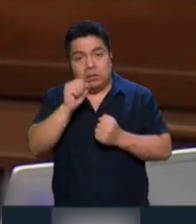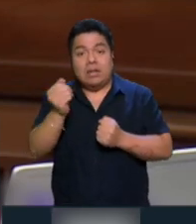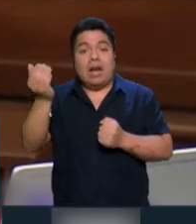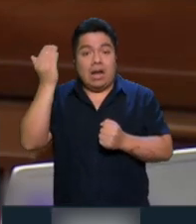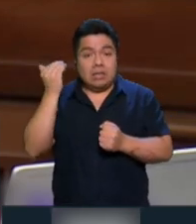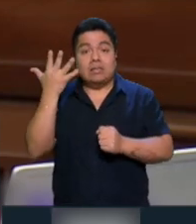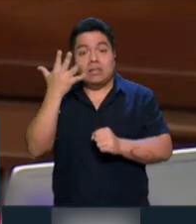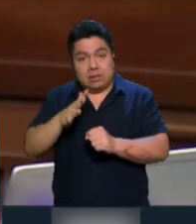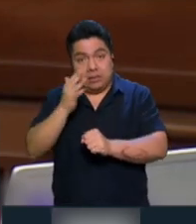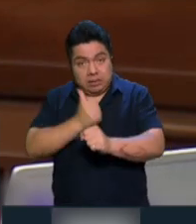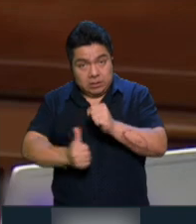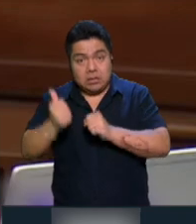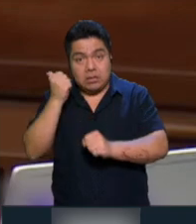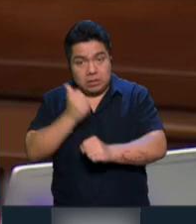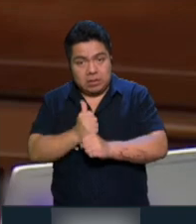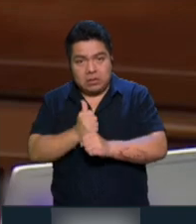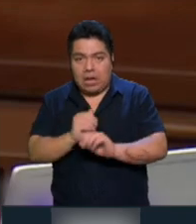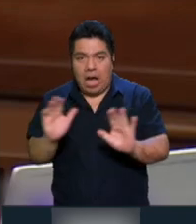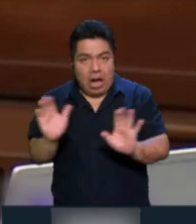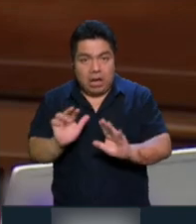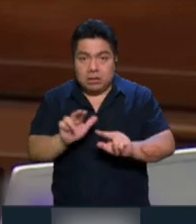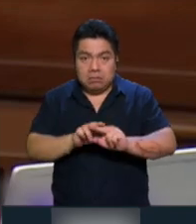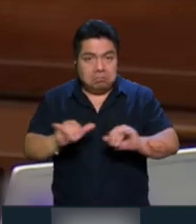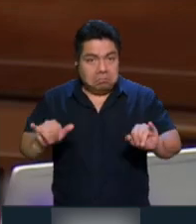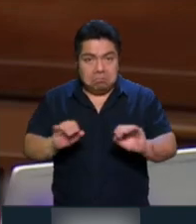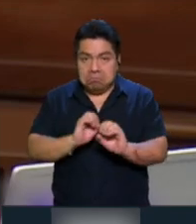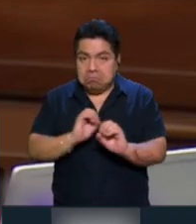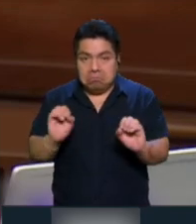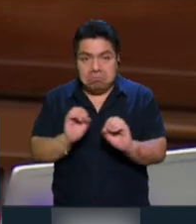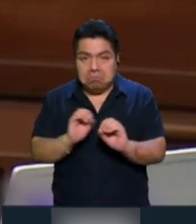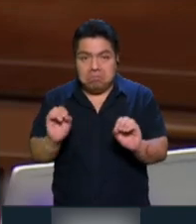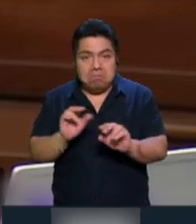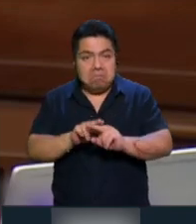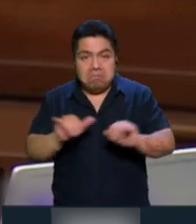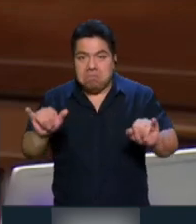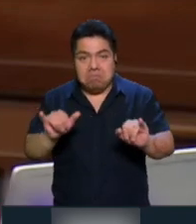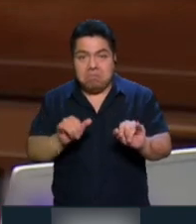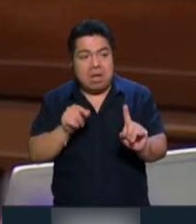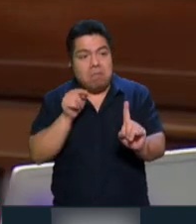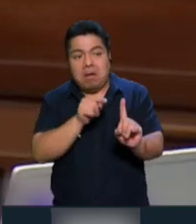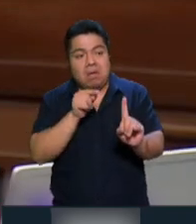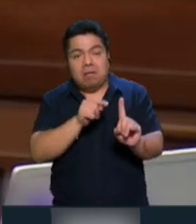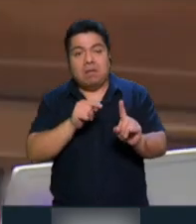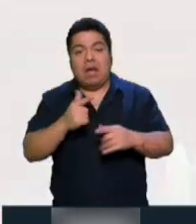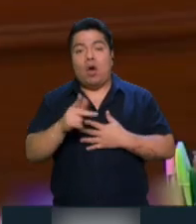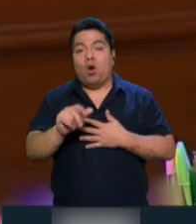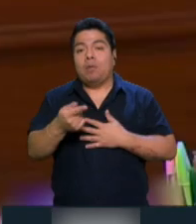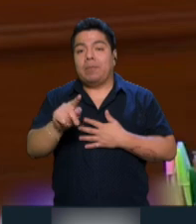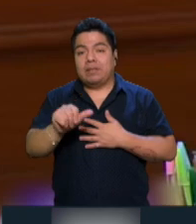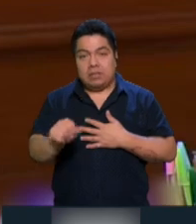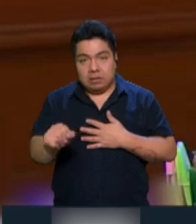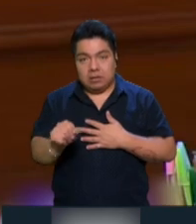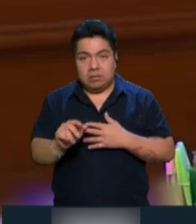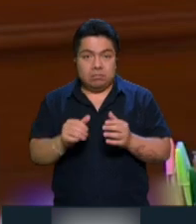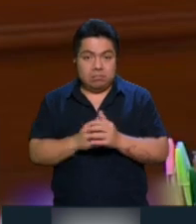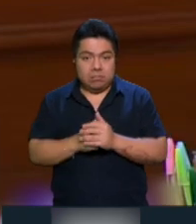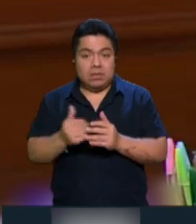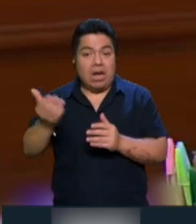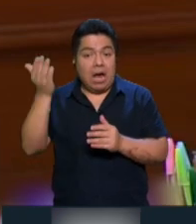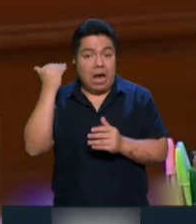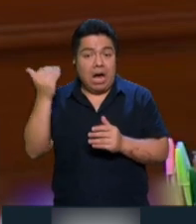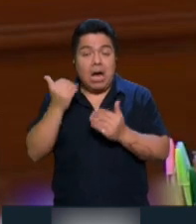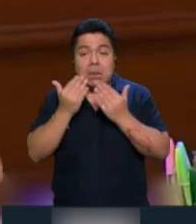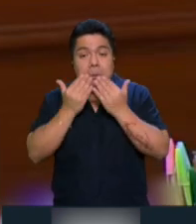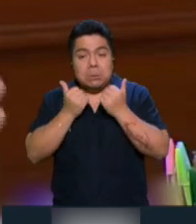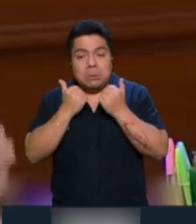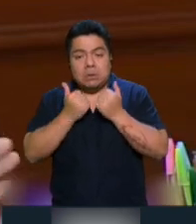10 años. Nadie en ese momento, reitero, los acusó de golpistas. Si antes no se habían presentado